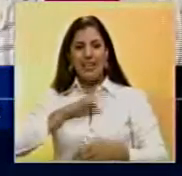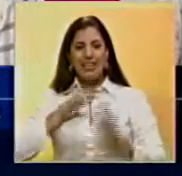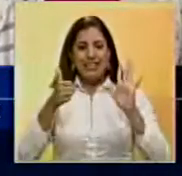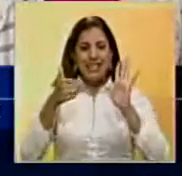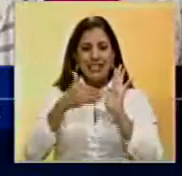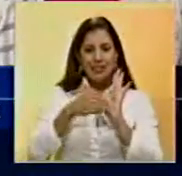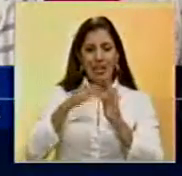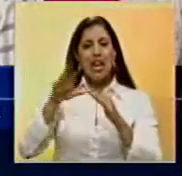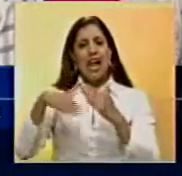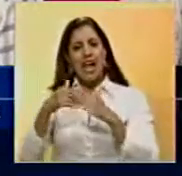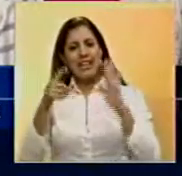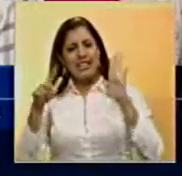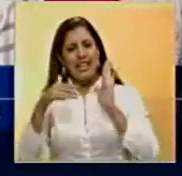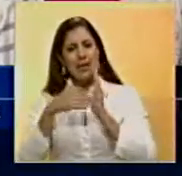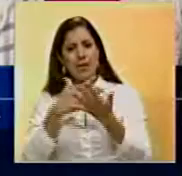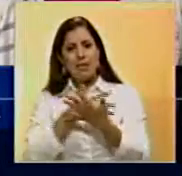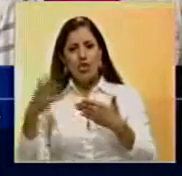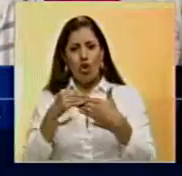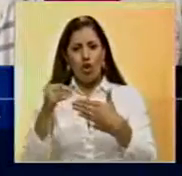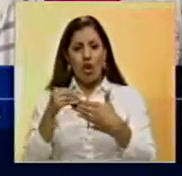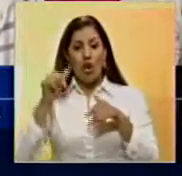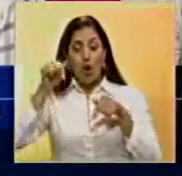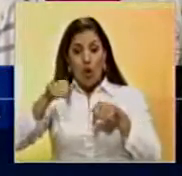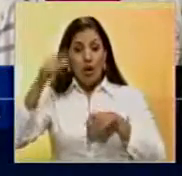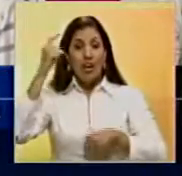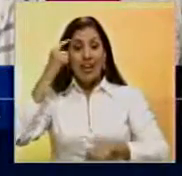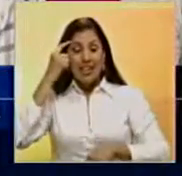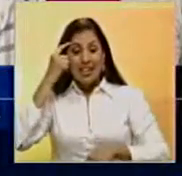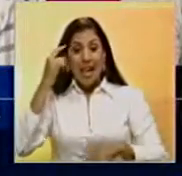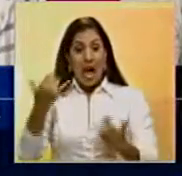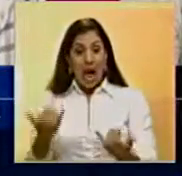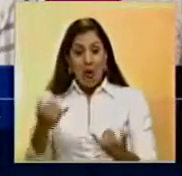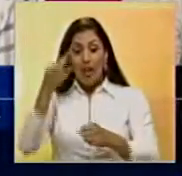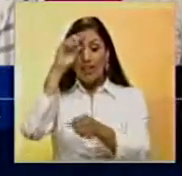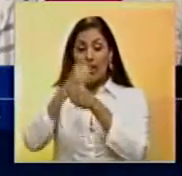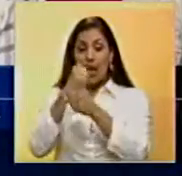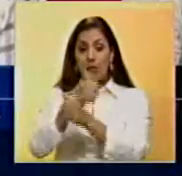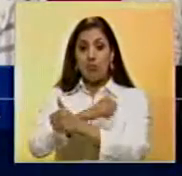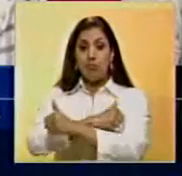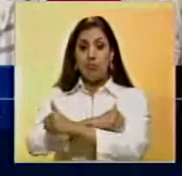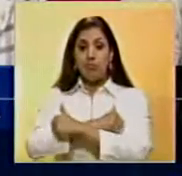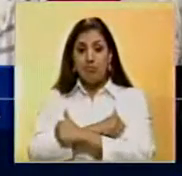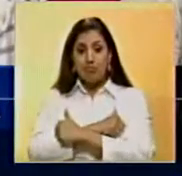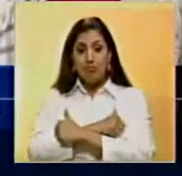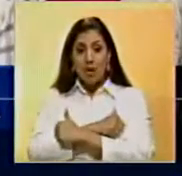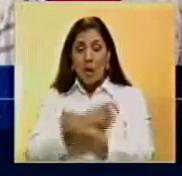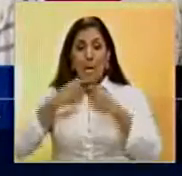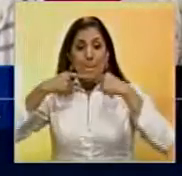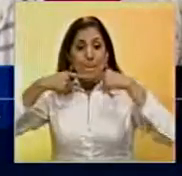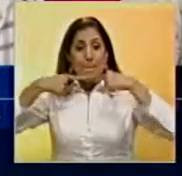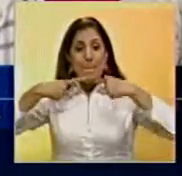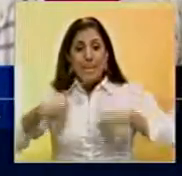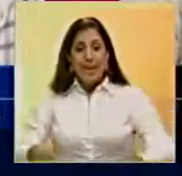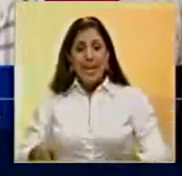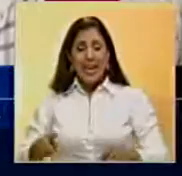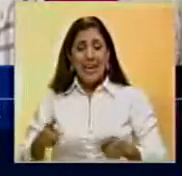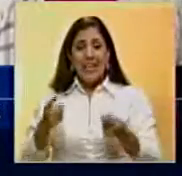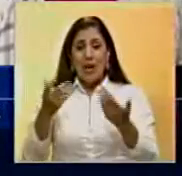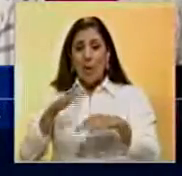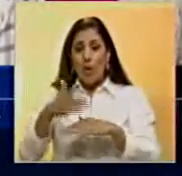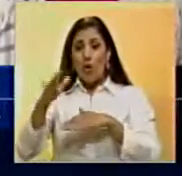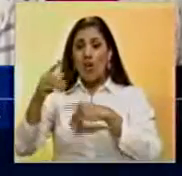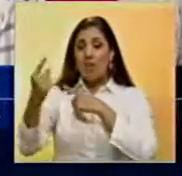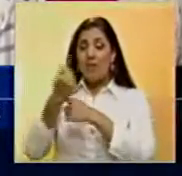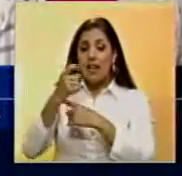los 6.000 7.000 millones de dólares hoy en día esta es fuente de trabajo y si se ha perdido justamente por esta